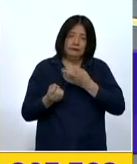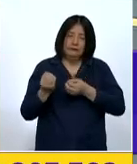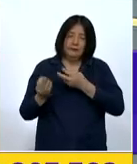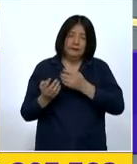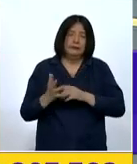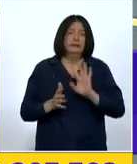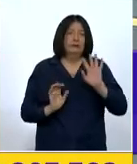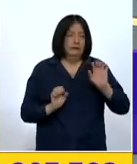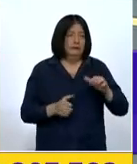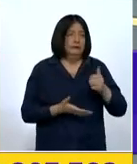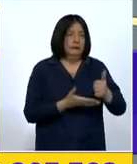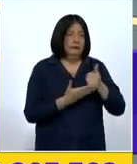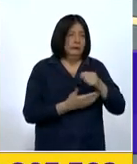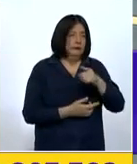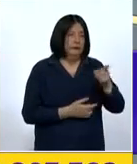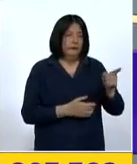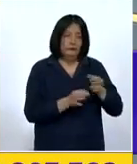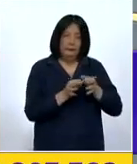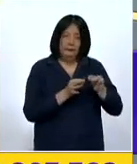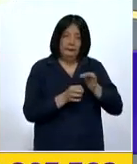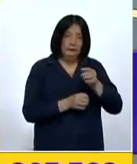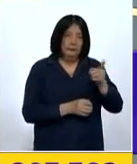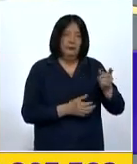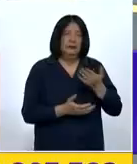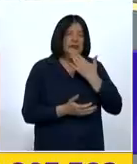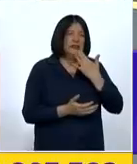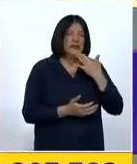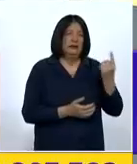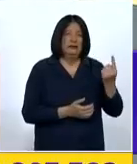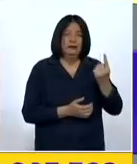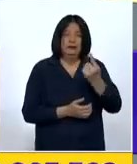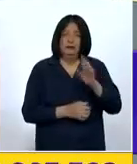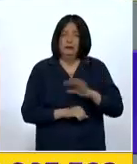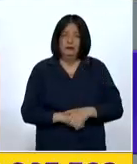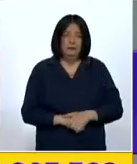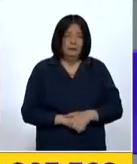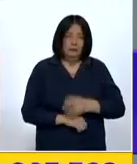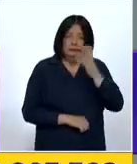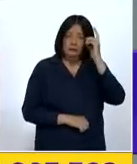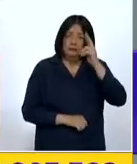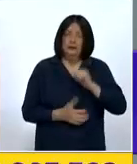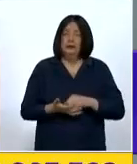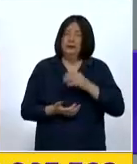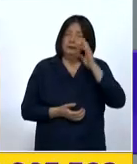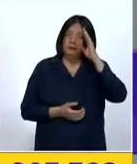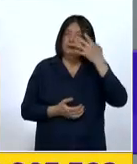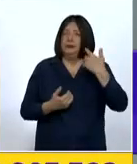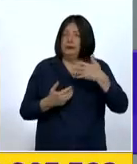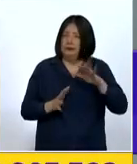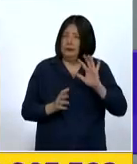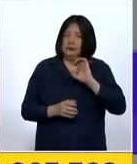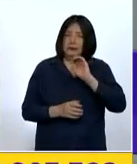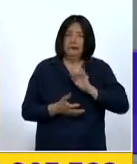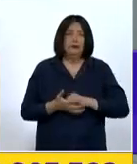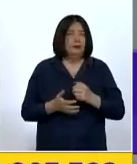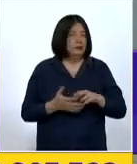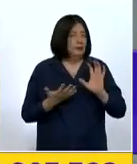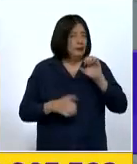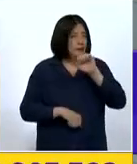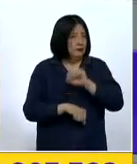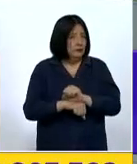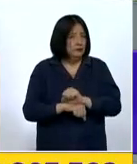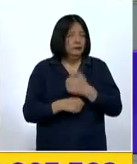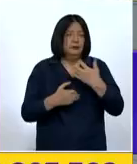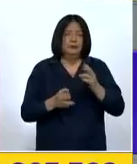ayudado justamente a dar al detalle la identidad de cada uno de estos. Por eso la policía dice que la captura de cada uno de ellos es